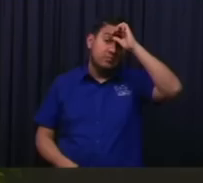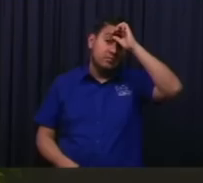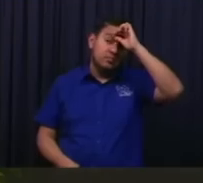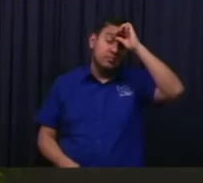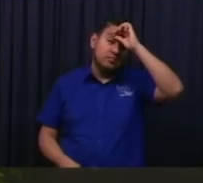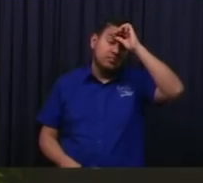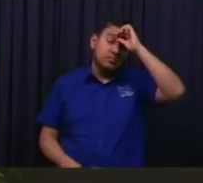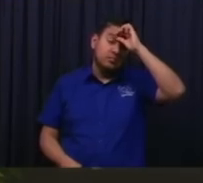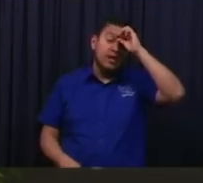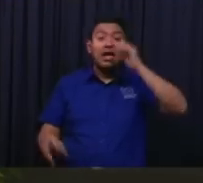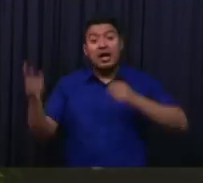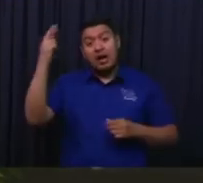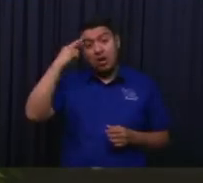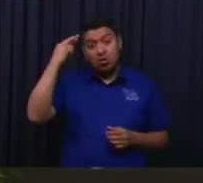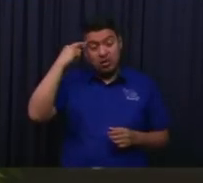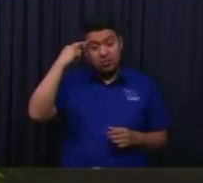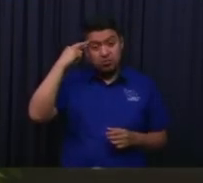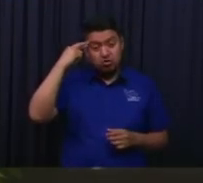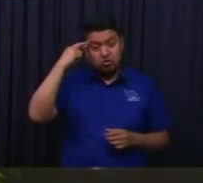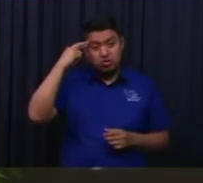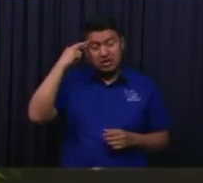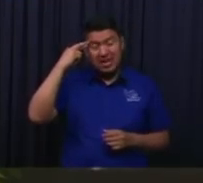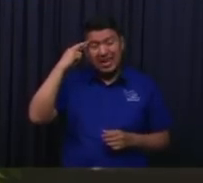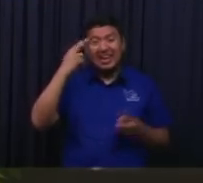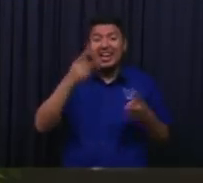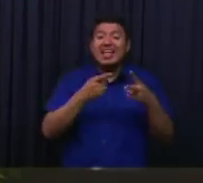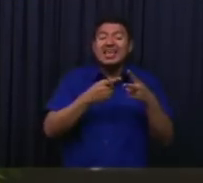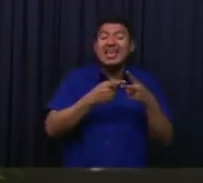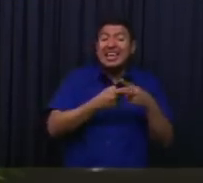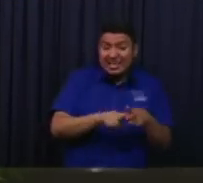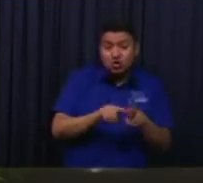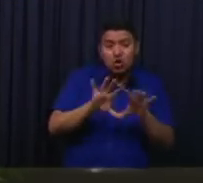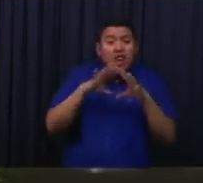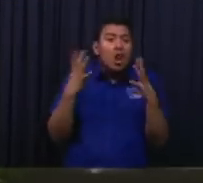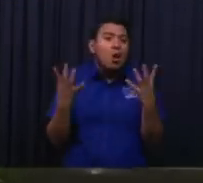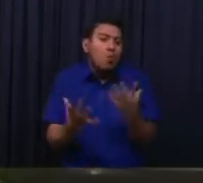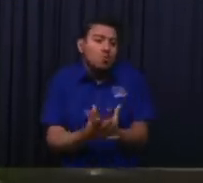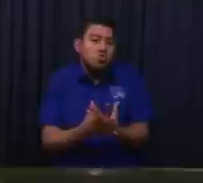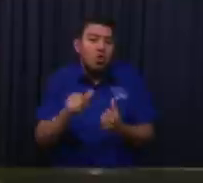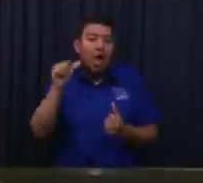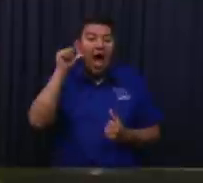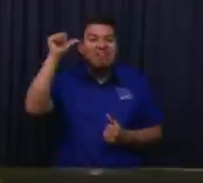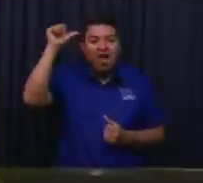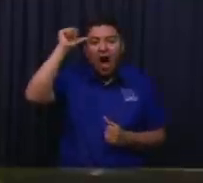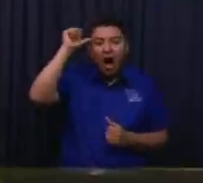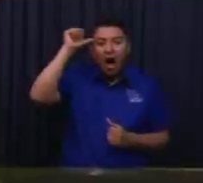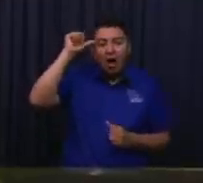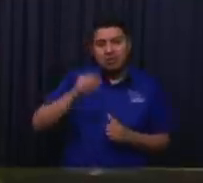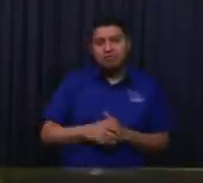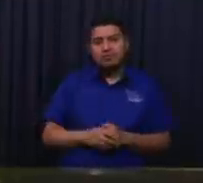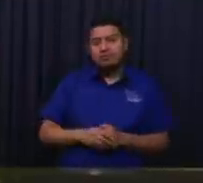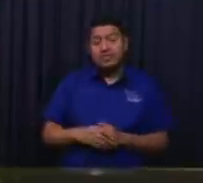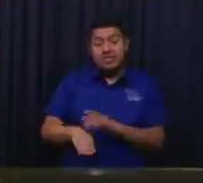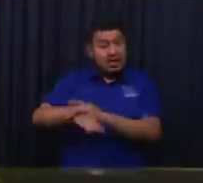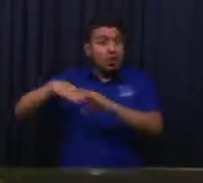y por ende a todo el producto que venía de la tierra. Sin embargo, nuestro buen Dios